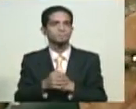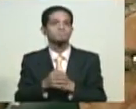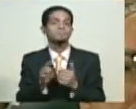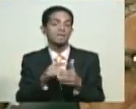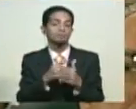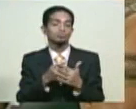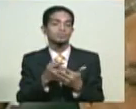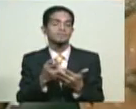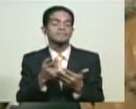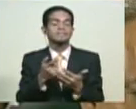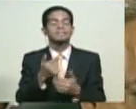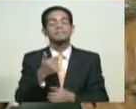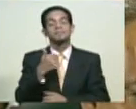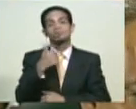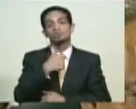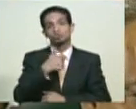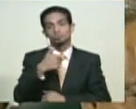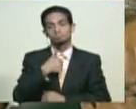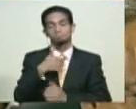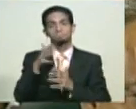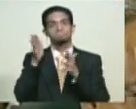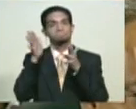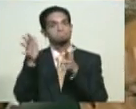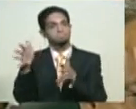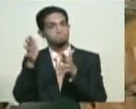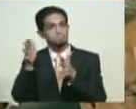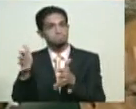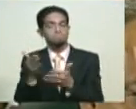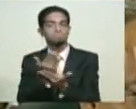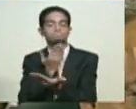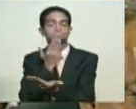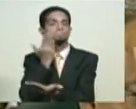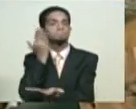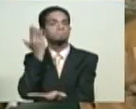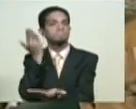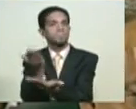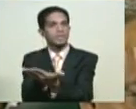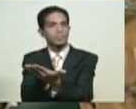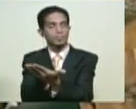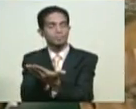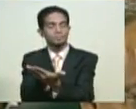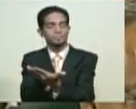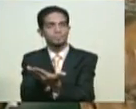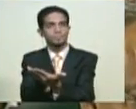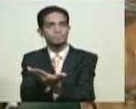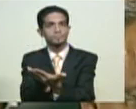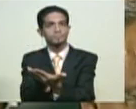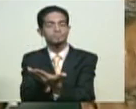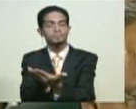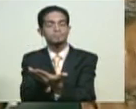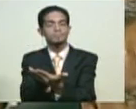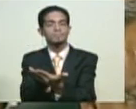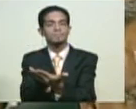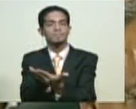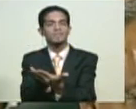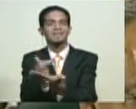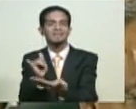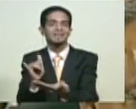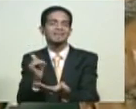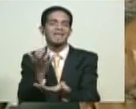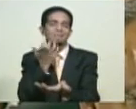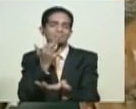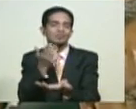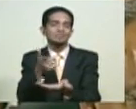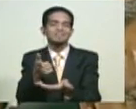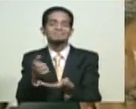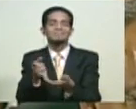y muy responsablemente, le estamos solicitando, señor presidente, de que la reconversión monetaria se prorrogue